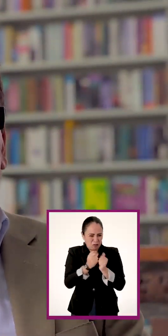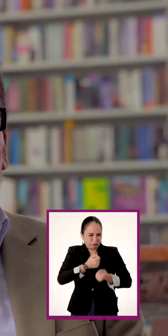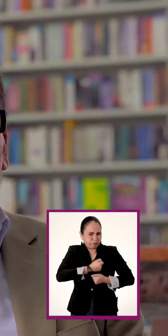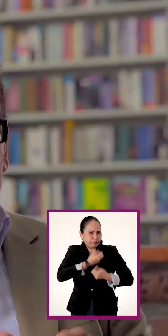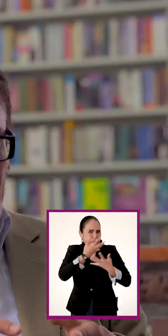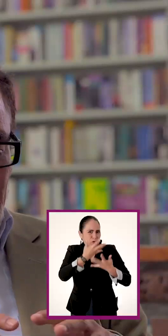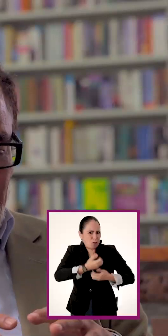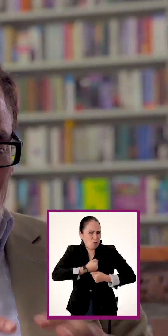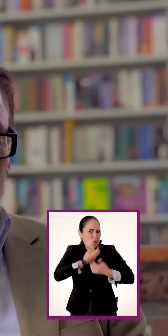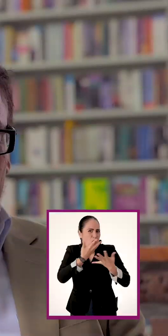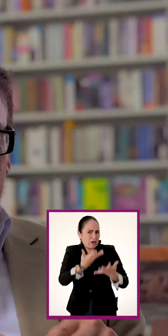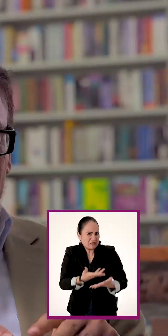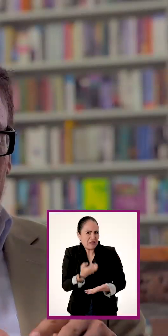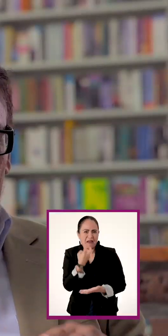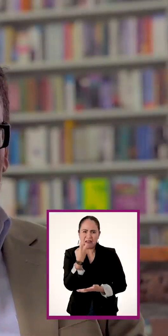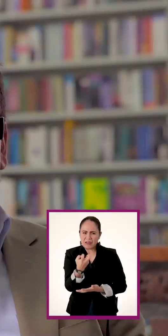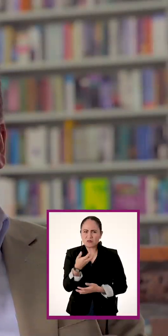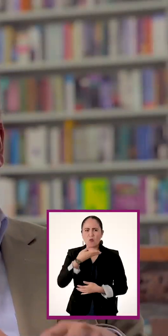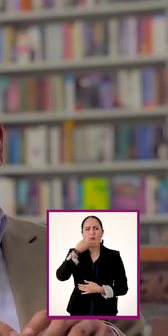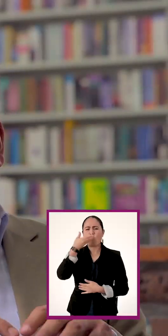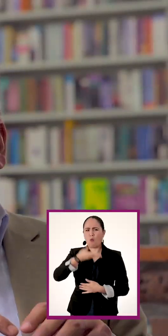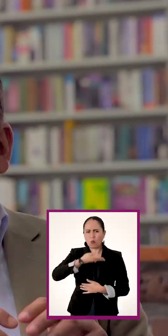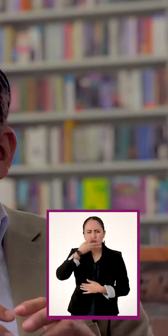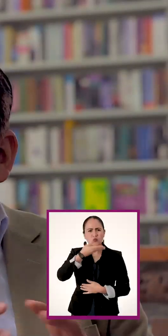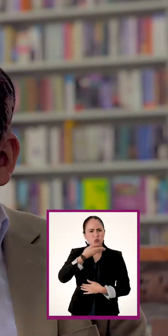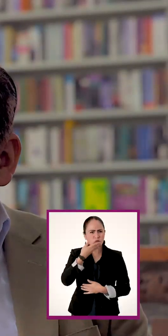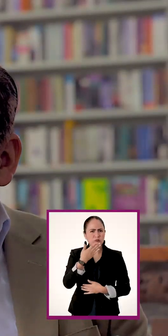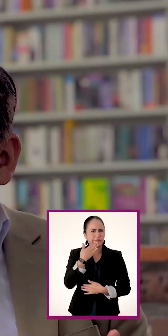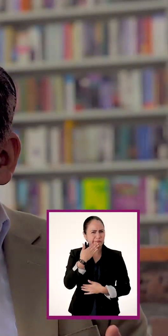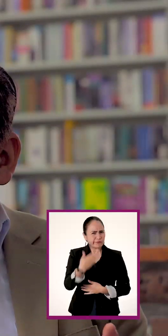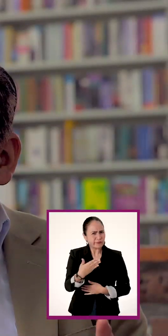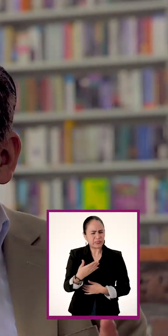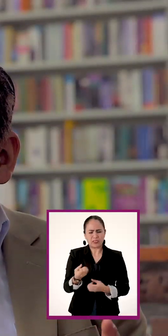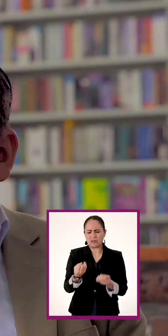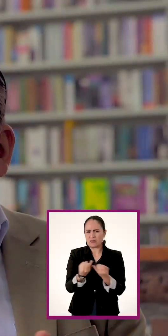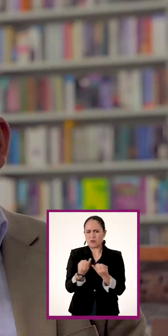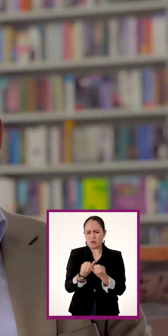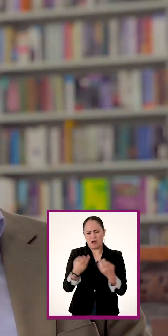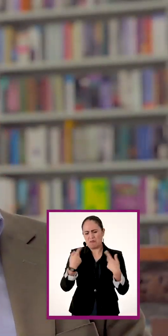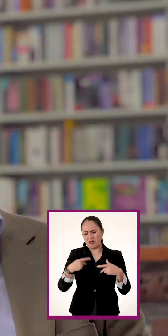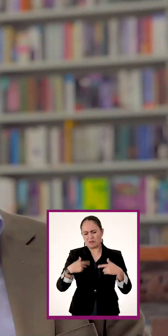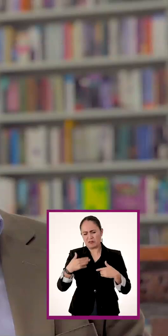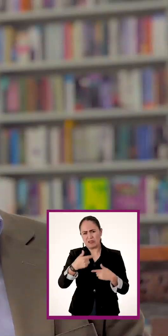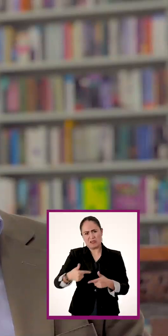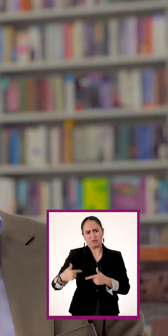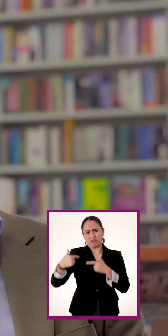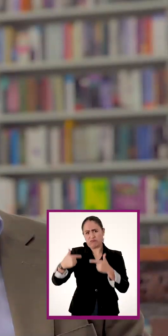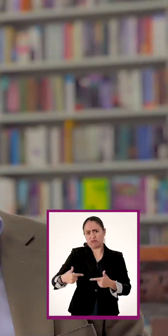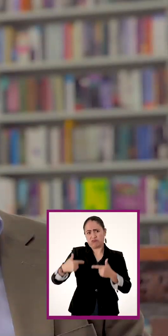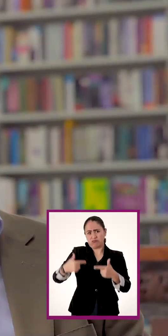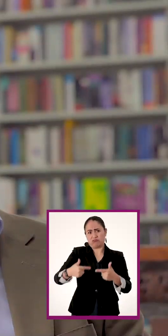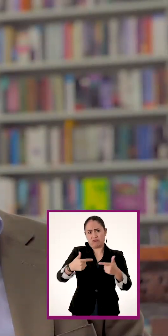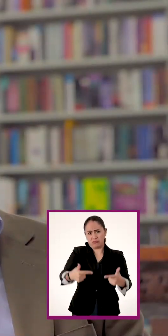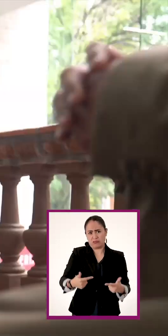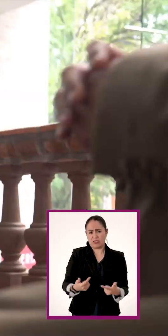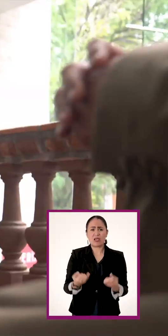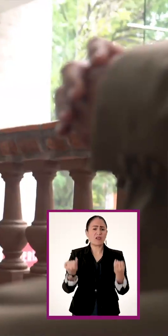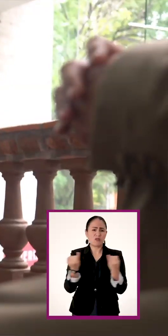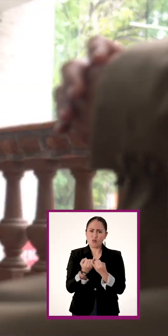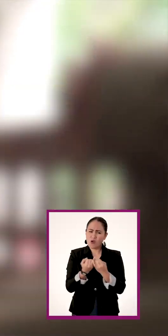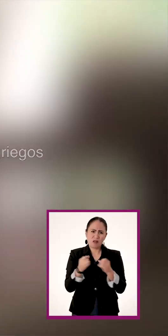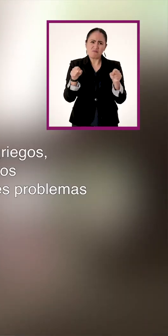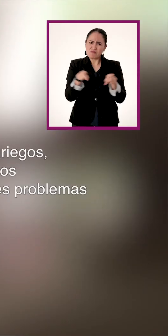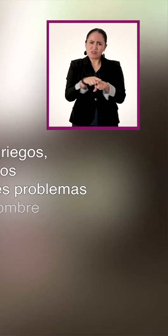Son incrustan en la tradición y el devenir de sociedades. Y además siempre ha pasado hasta en las tradiciones filosóficas